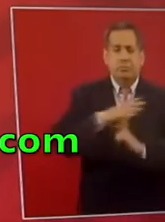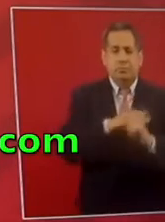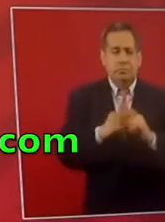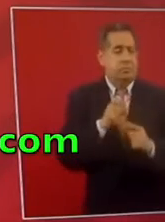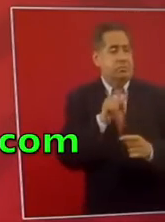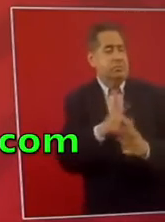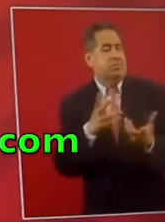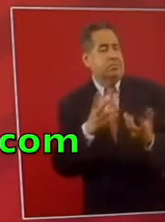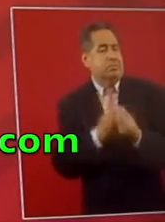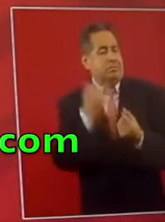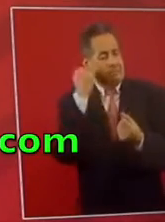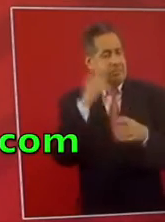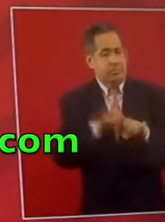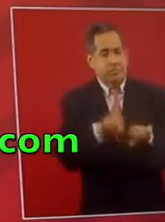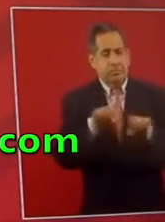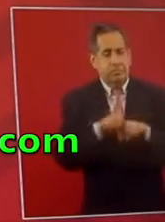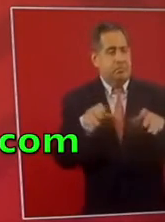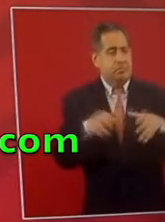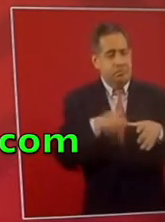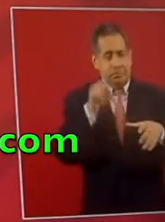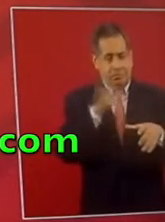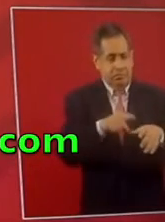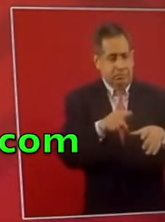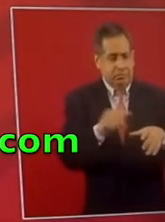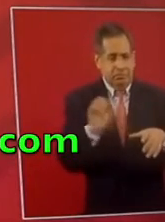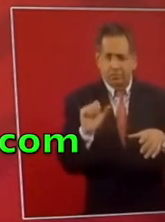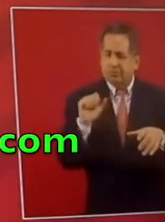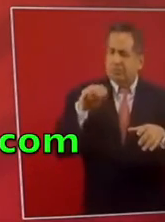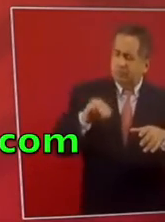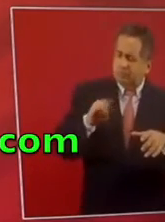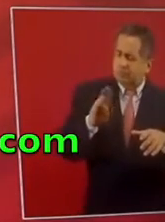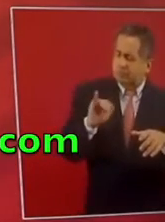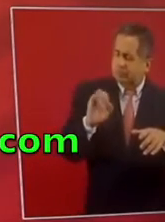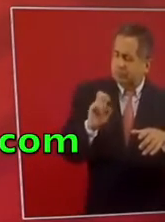está Arriaga, Tonalá,